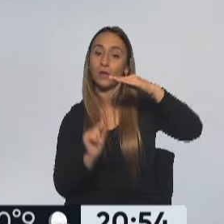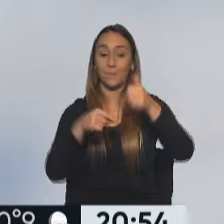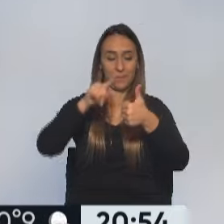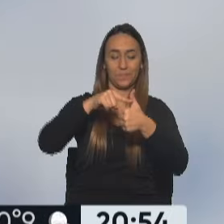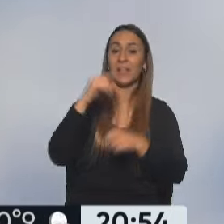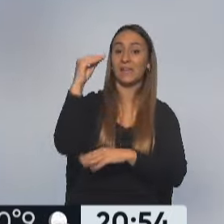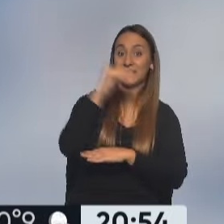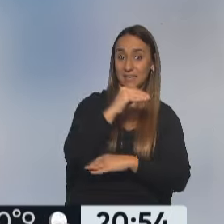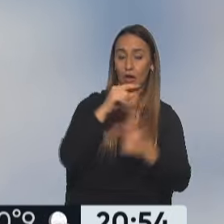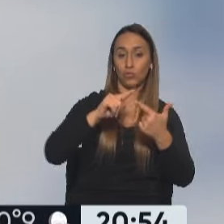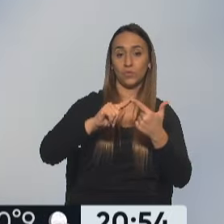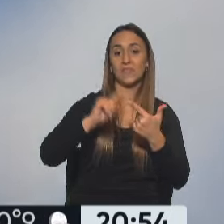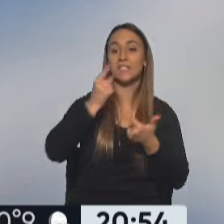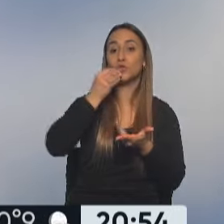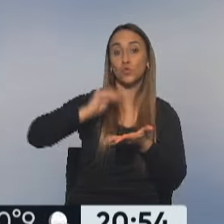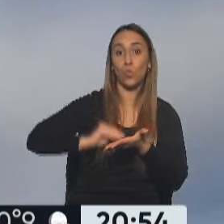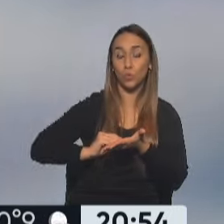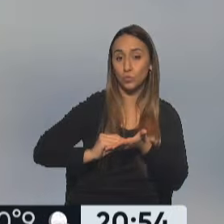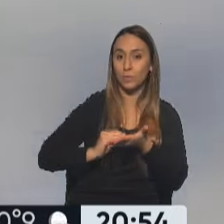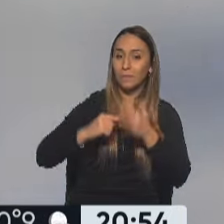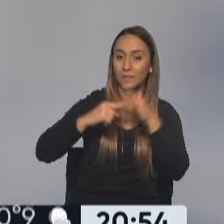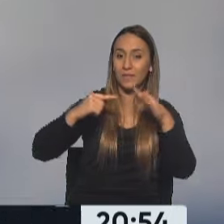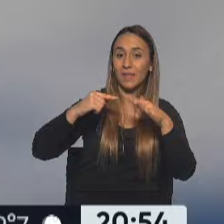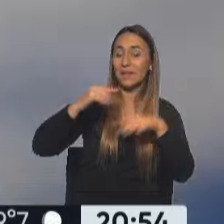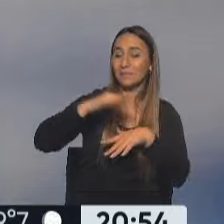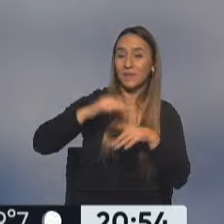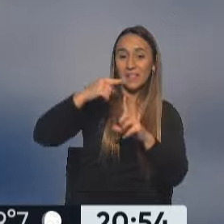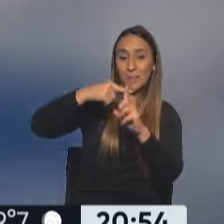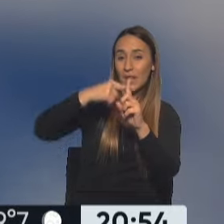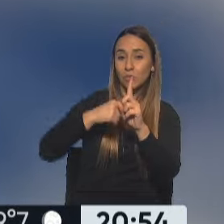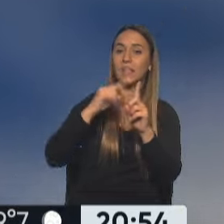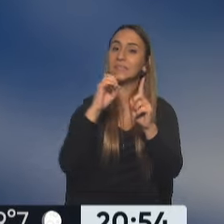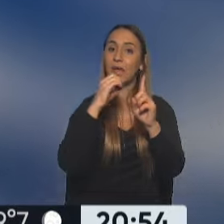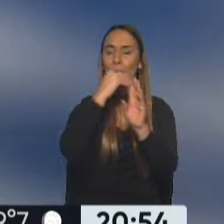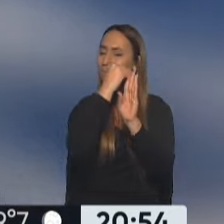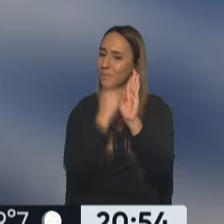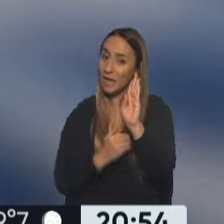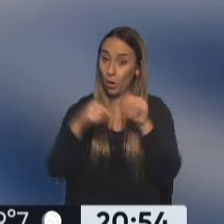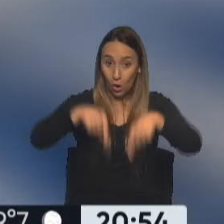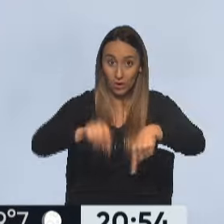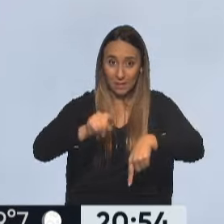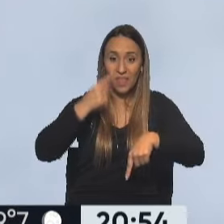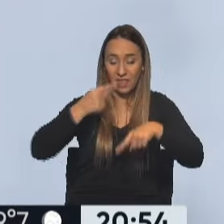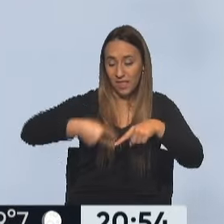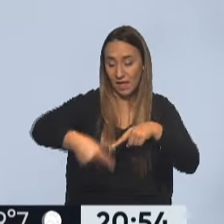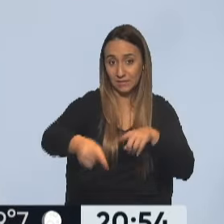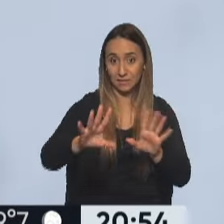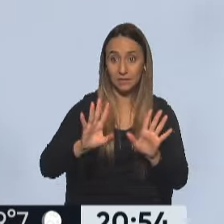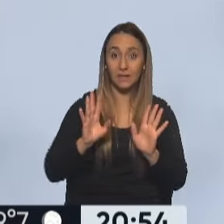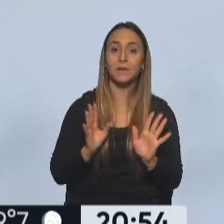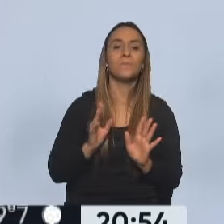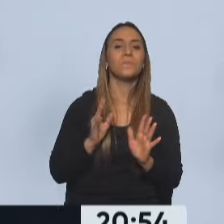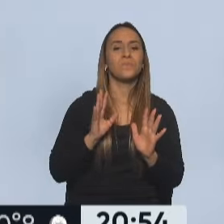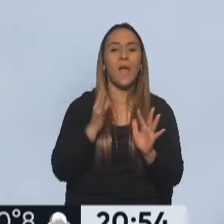Cruz y Chubut, donde se pronostican temperaturas bajo cero para hoy y también para los próximos días. En tanto, hay un